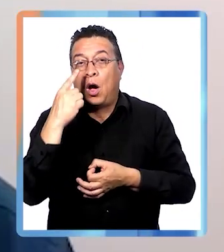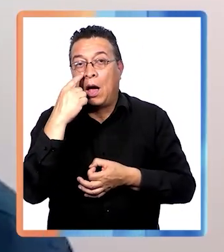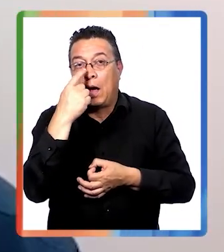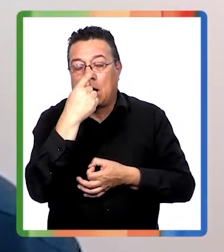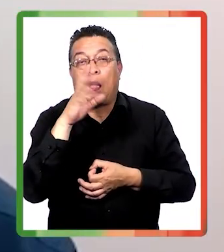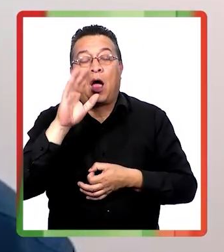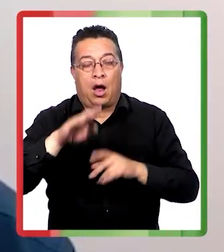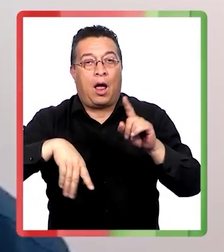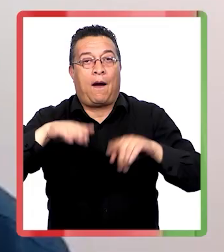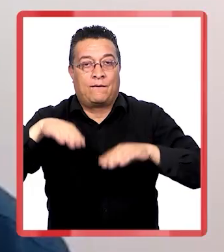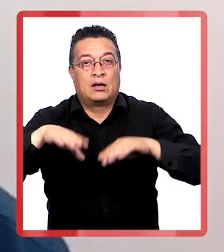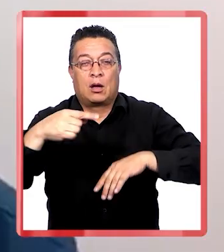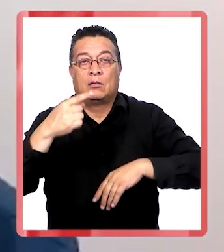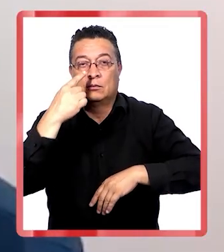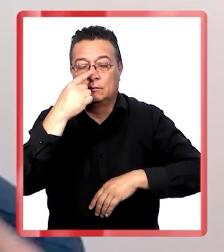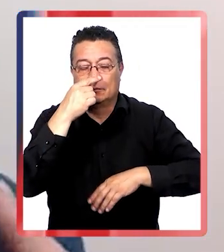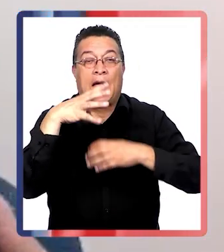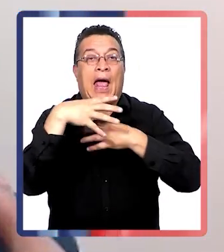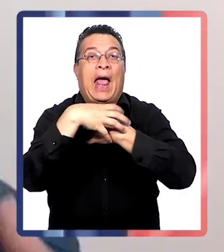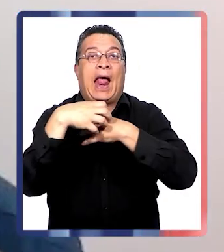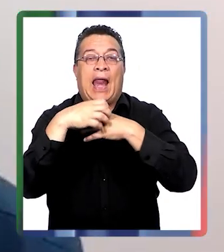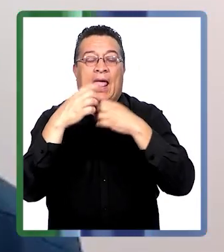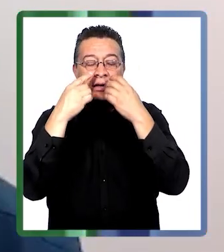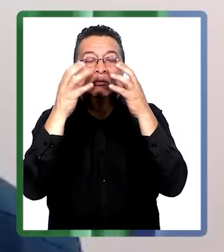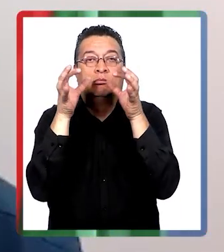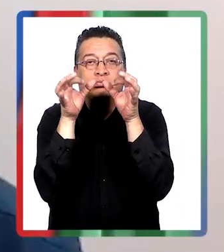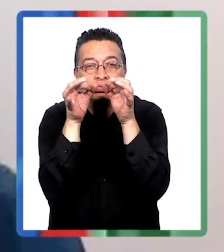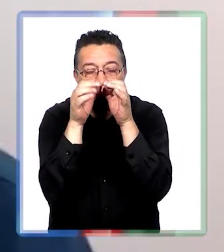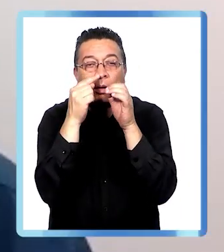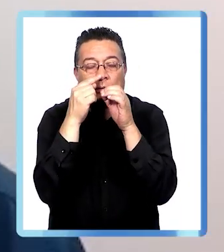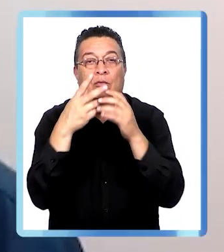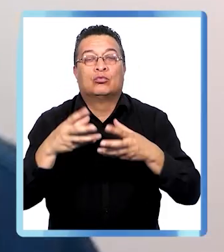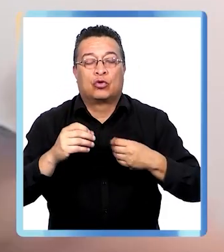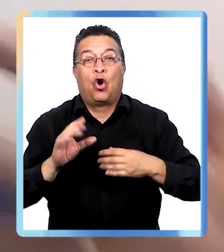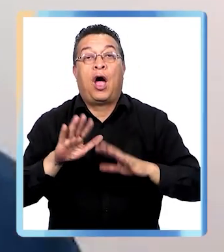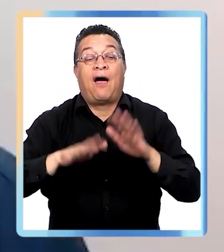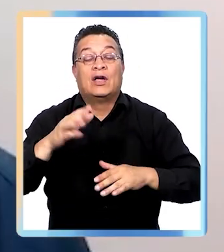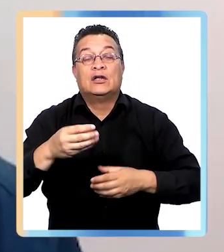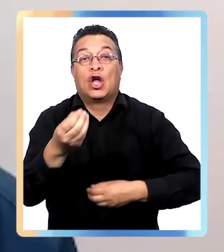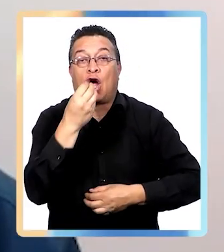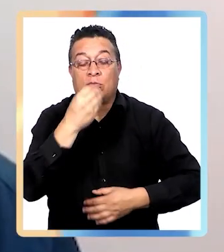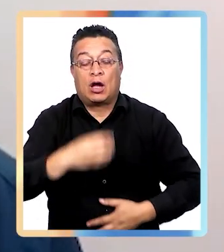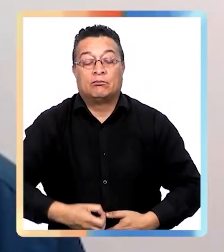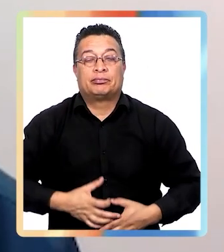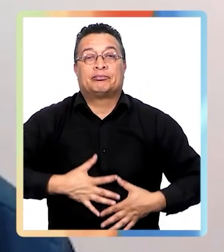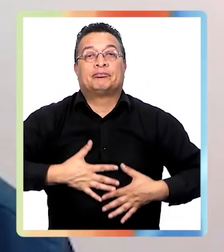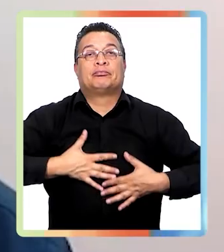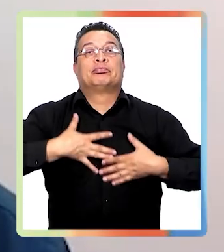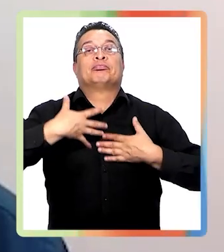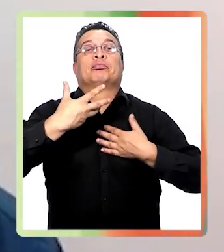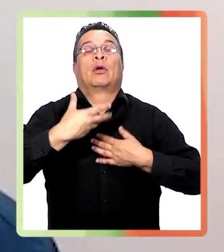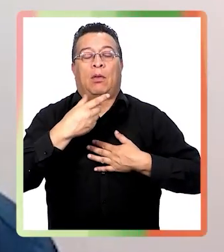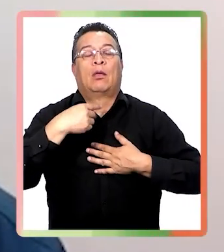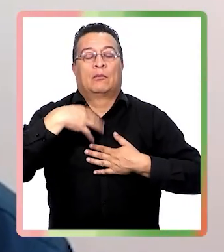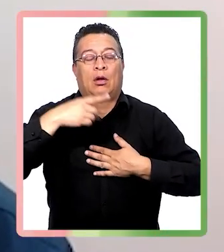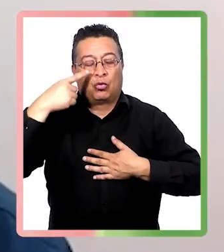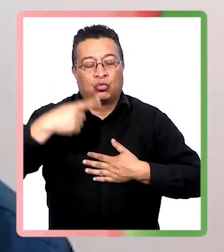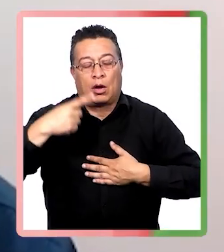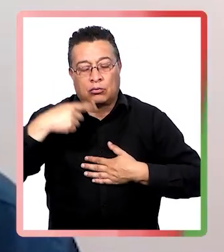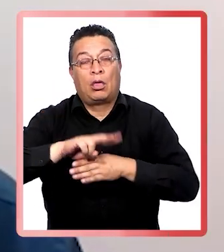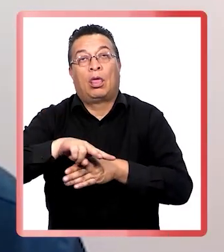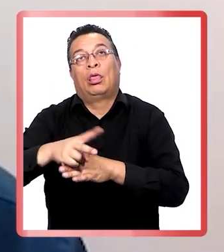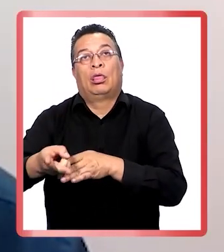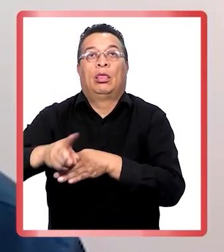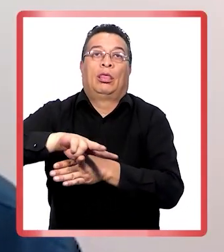la parte nasal hay problemas, hay gente con rinitis alérgica o a veces el mismo reflujo que puede estar